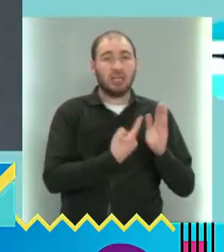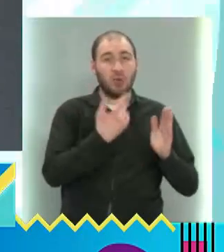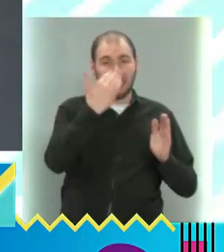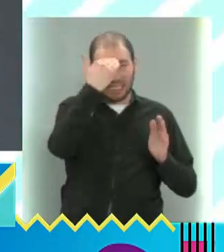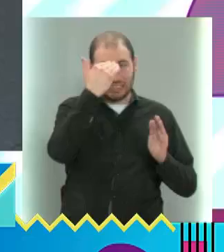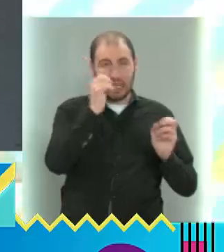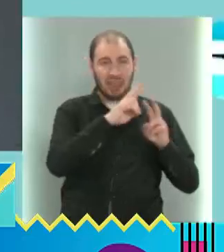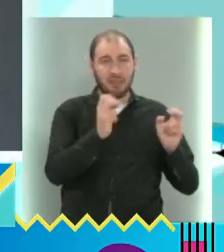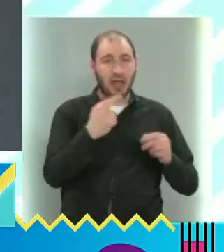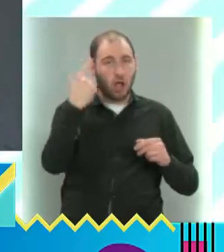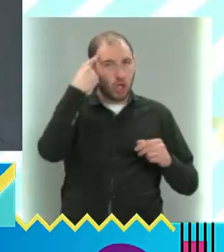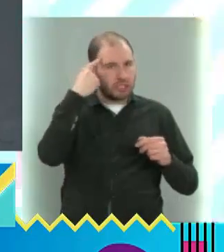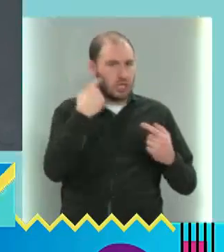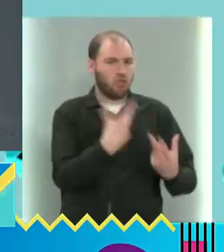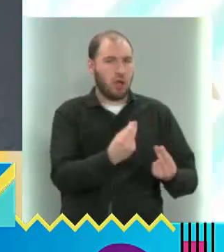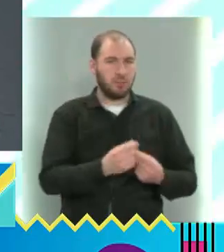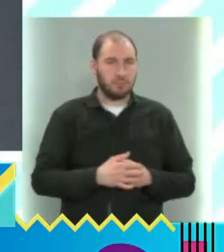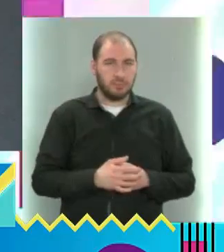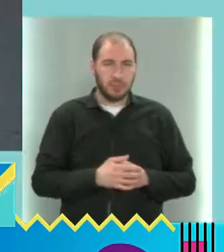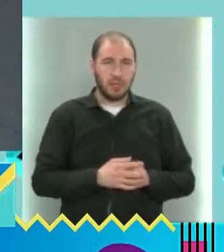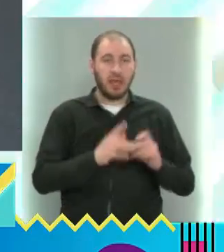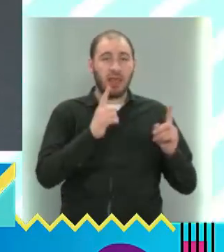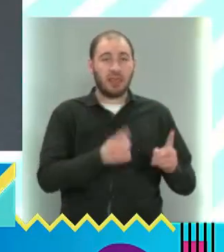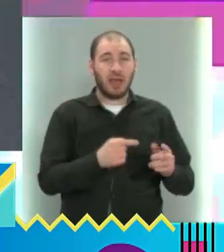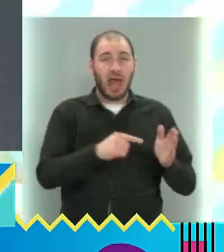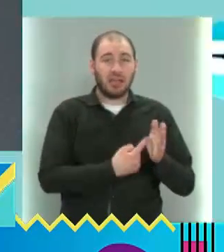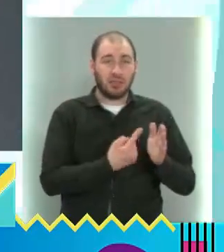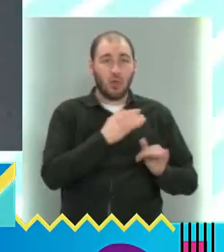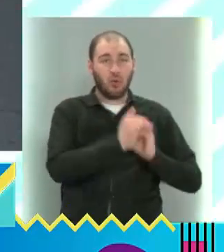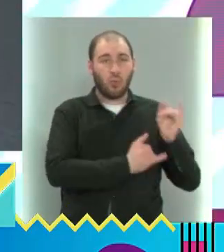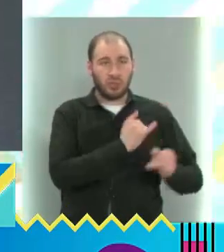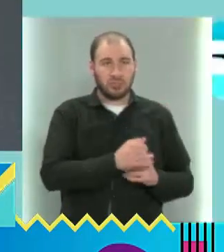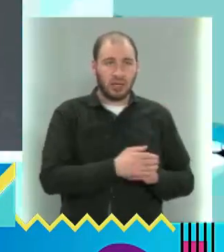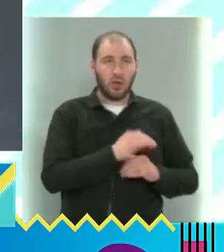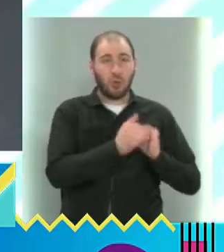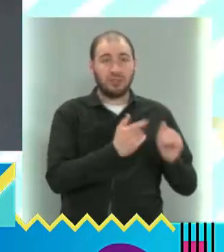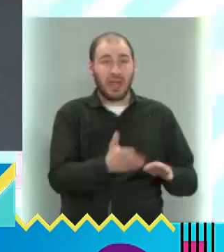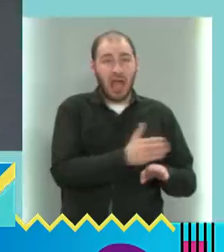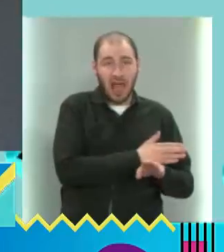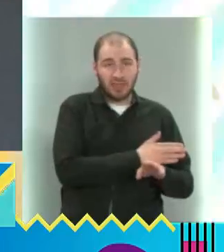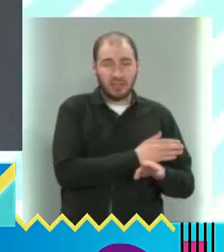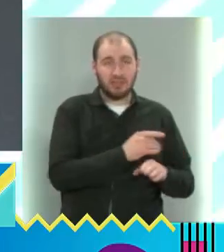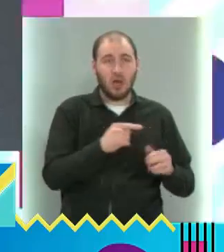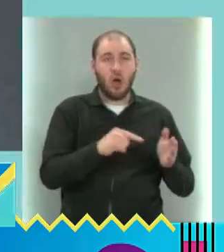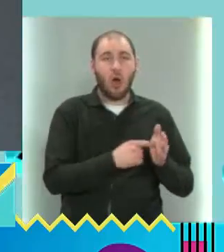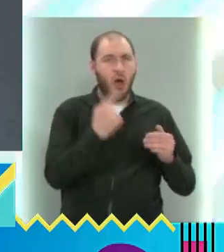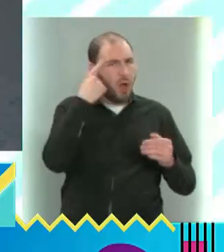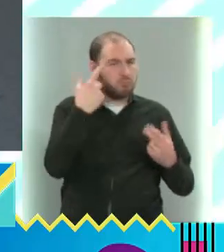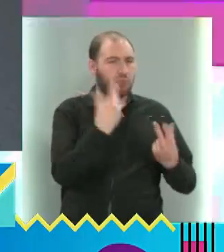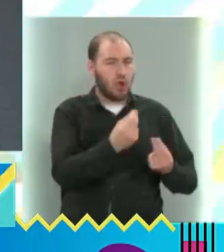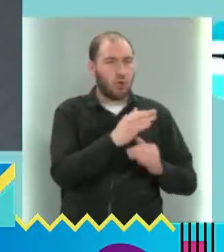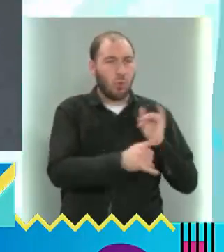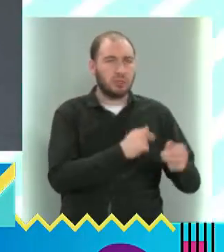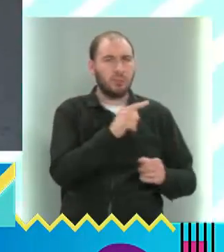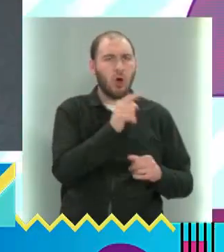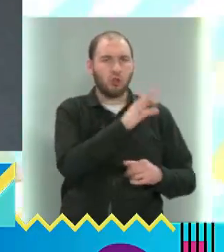que tiene que ver con la objeción de conciencia. Y aún en el artículo habla de que se puede expresar previamente esta objeción de conciencia. ¿Qué